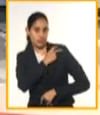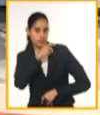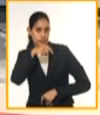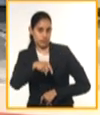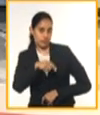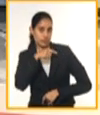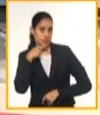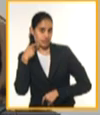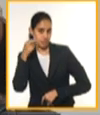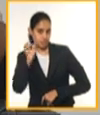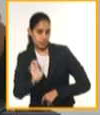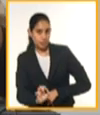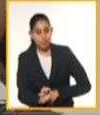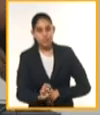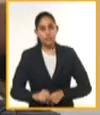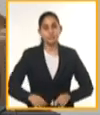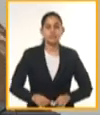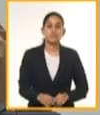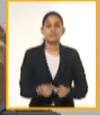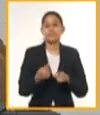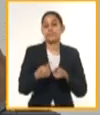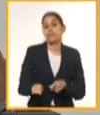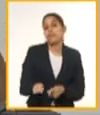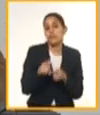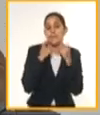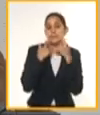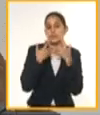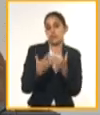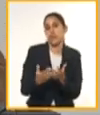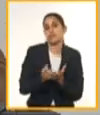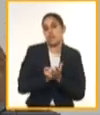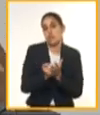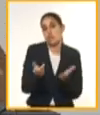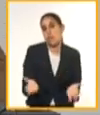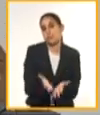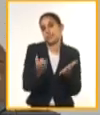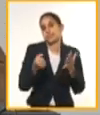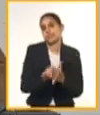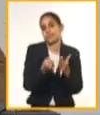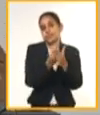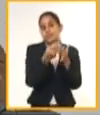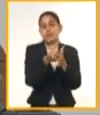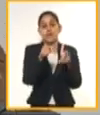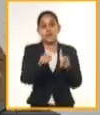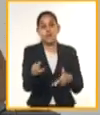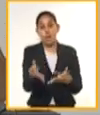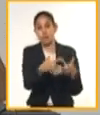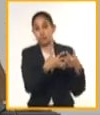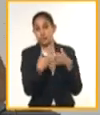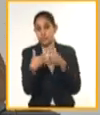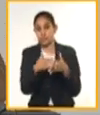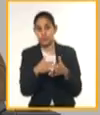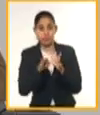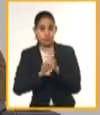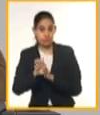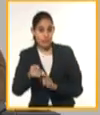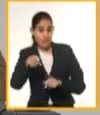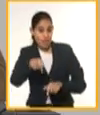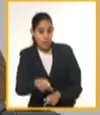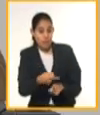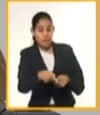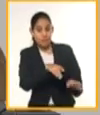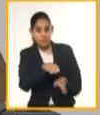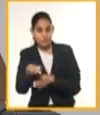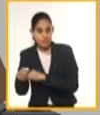Pero le sirvió a Estados Unidos para avanzar en todo eso. Ahora la situación es bien compleja. Cambió el